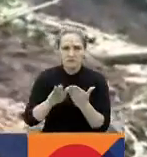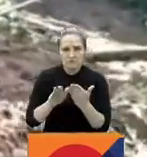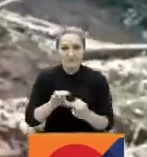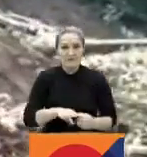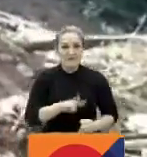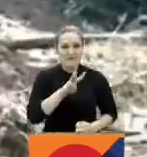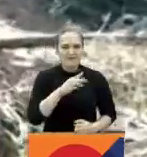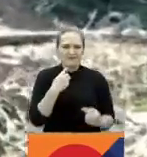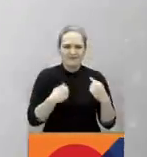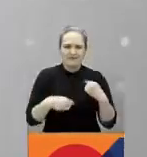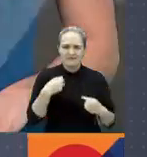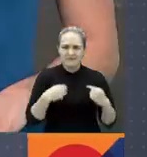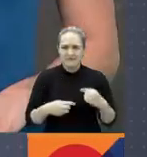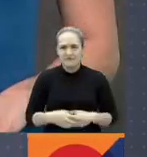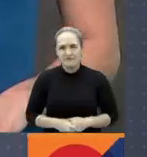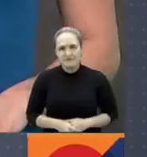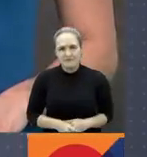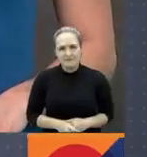heridas.